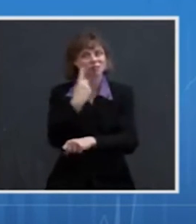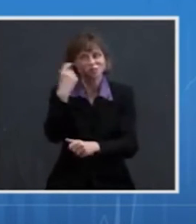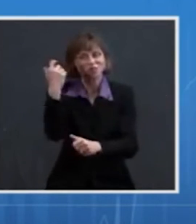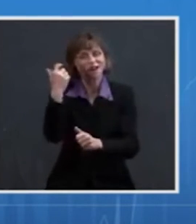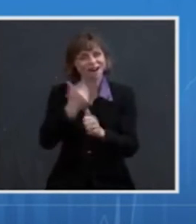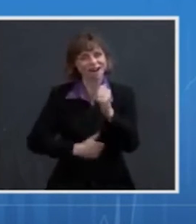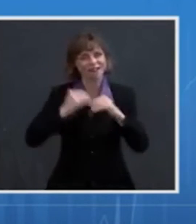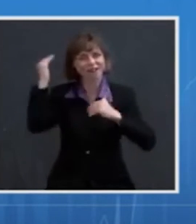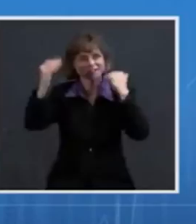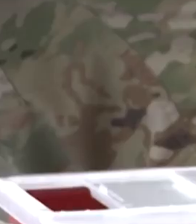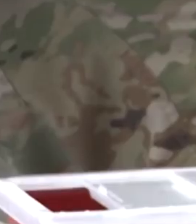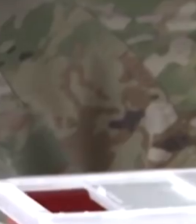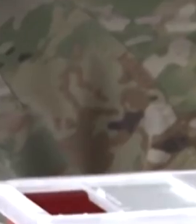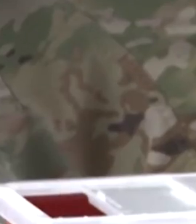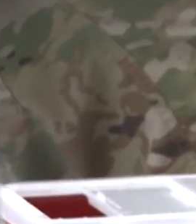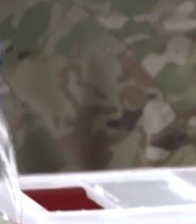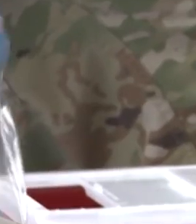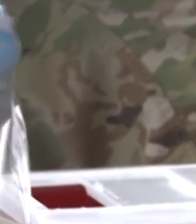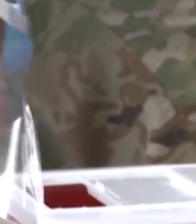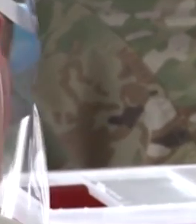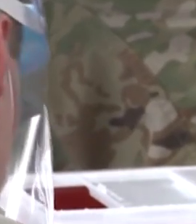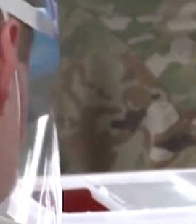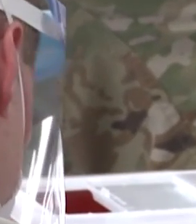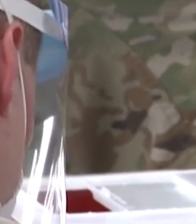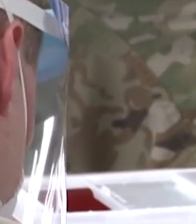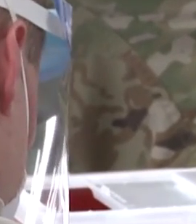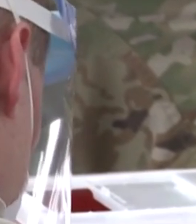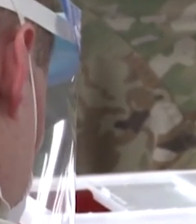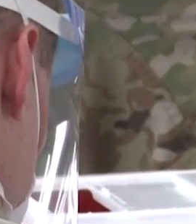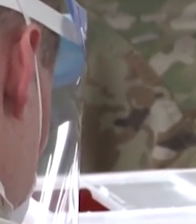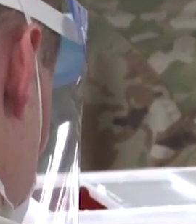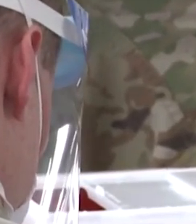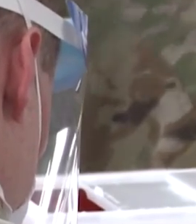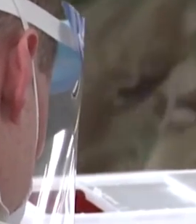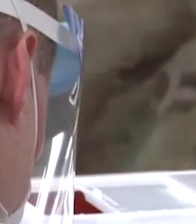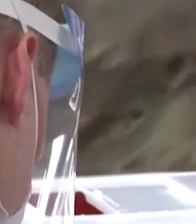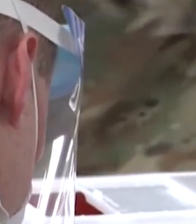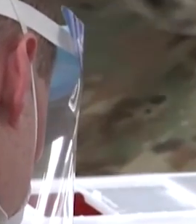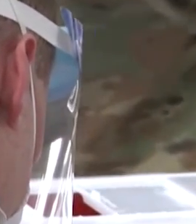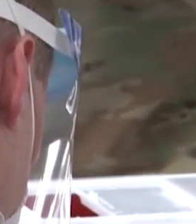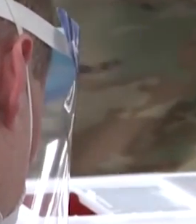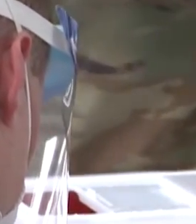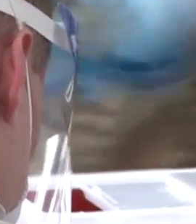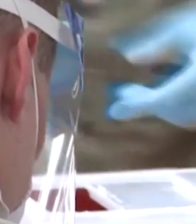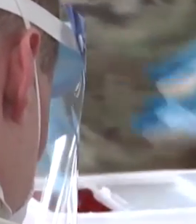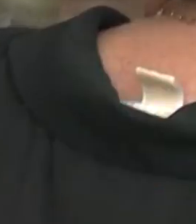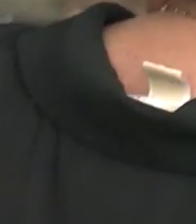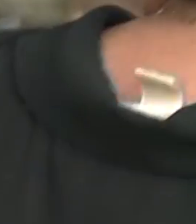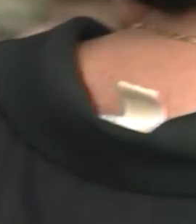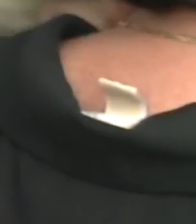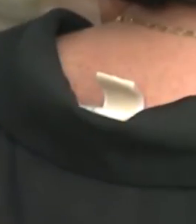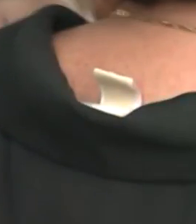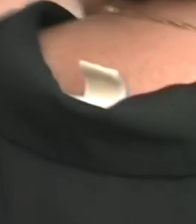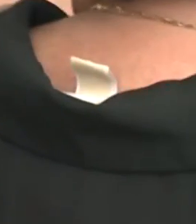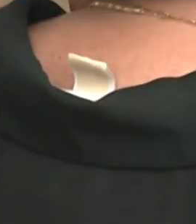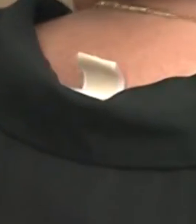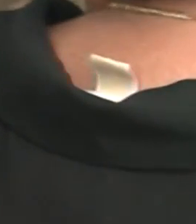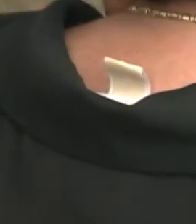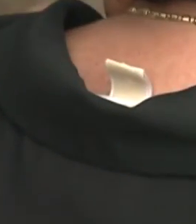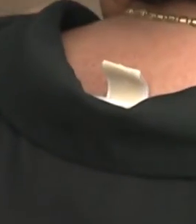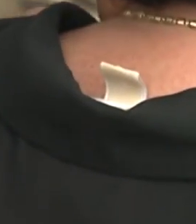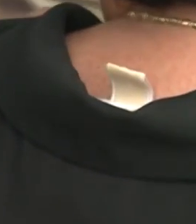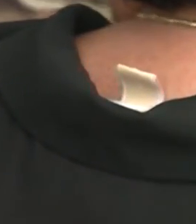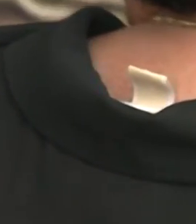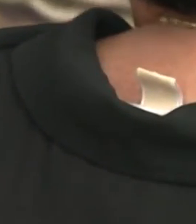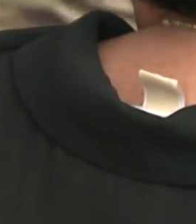con menos dificultades mientras la vacunación masiva se cumple ha superado el promedio de más de dos millones de personas inmunizadas